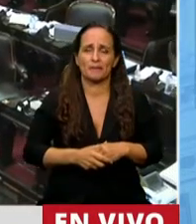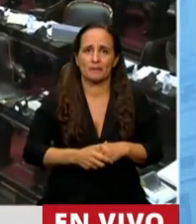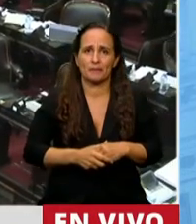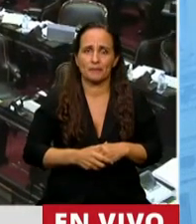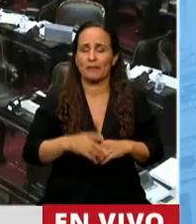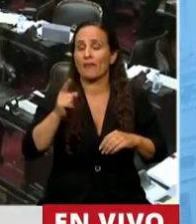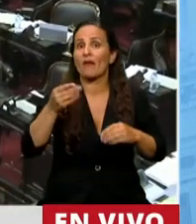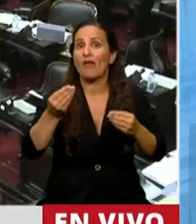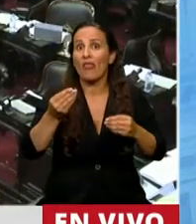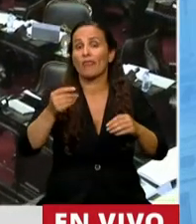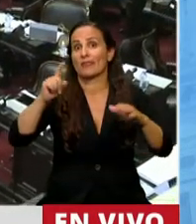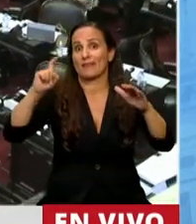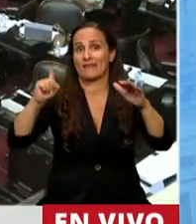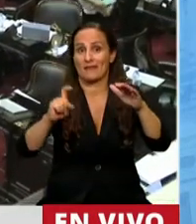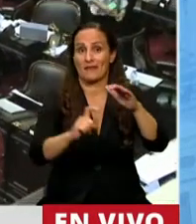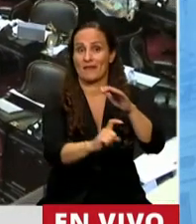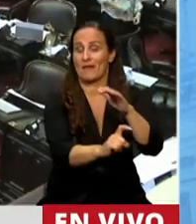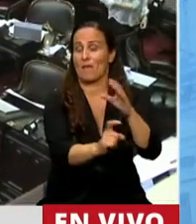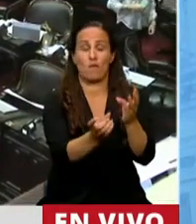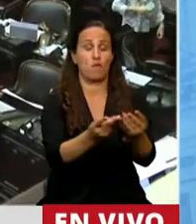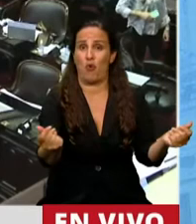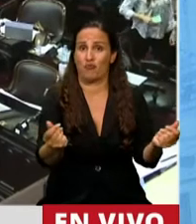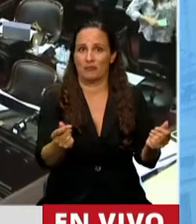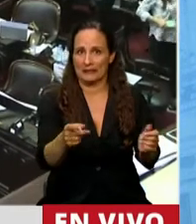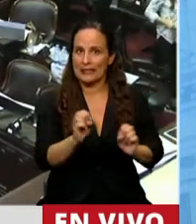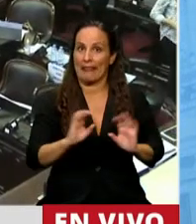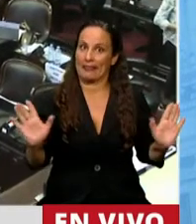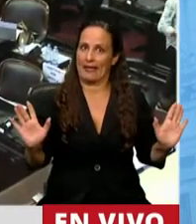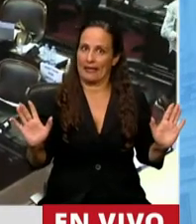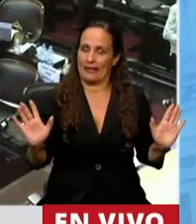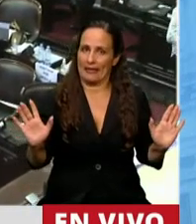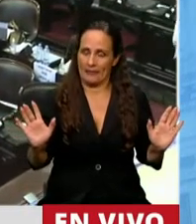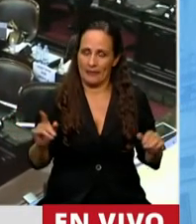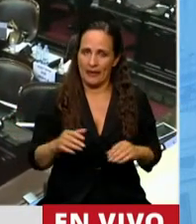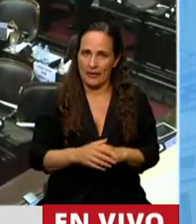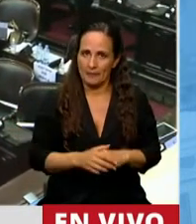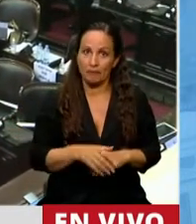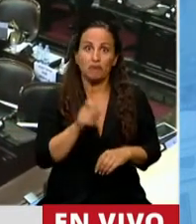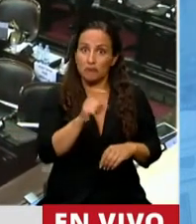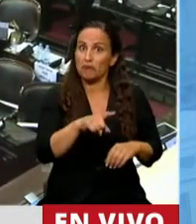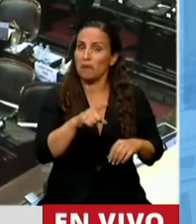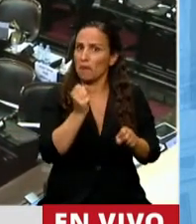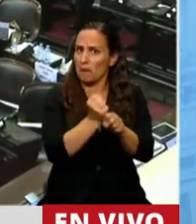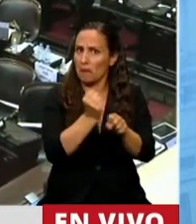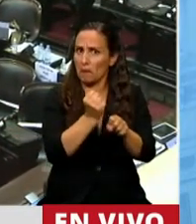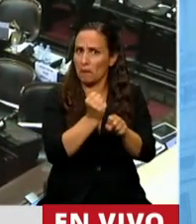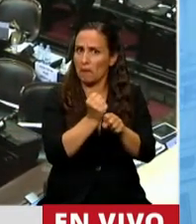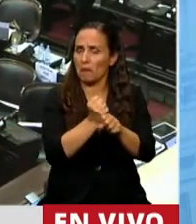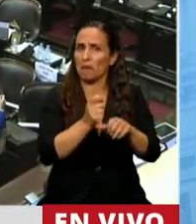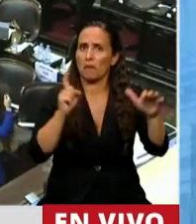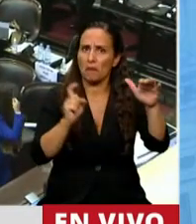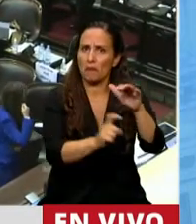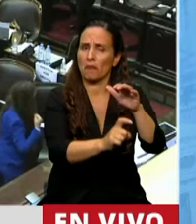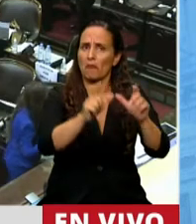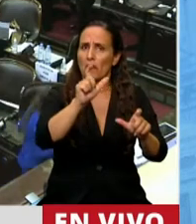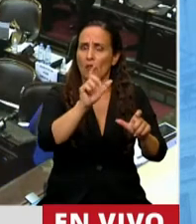trágica del submarino ara san juan mientras cumplía funciones perdiendo la vida